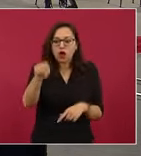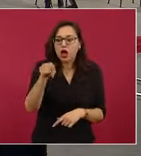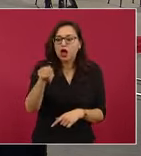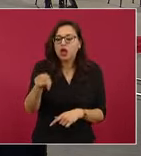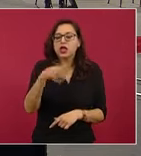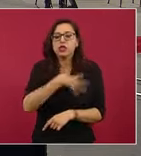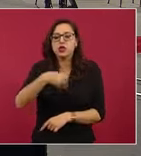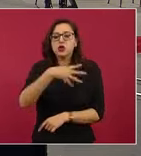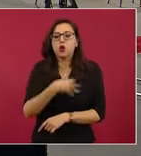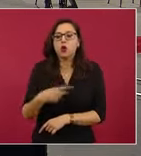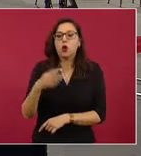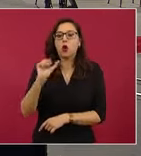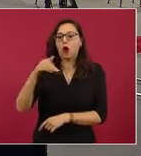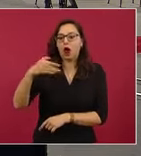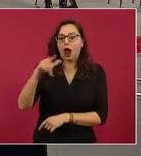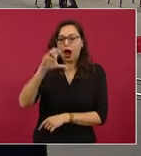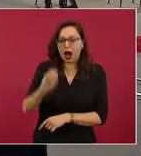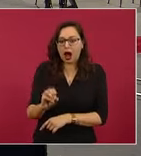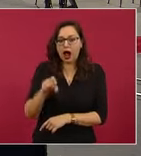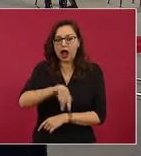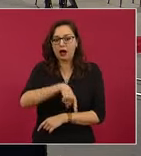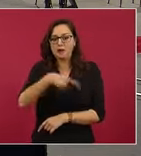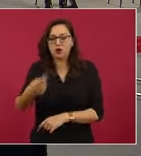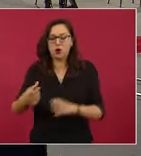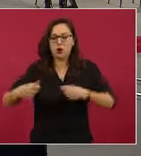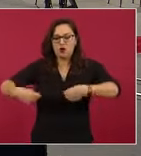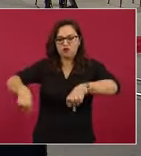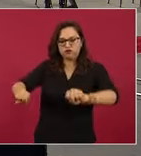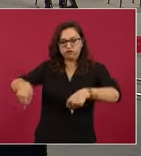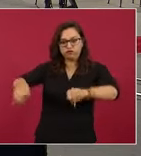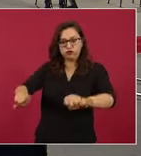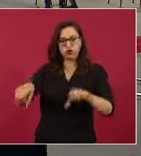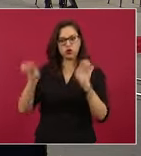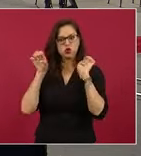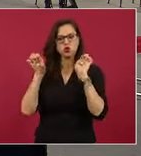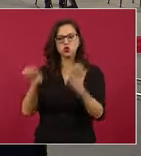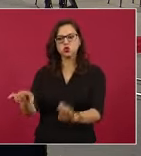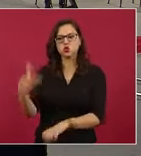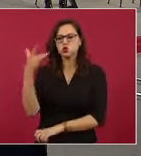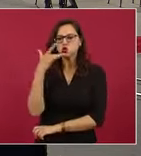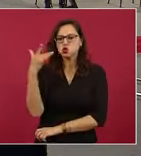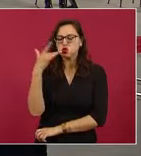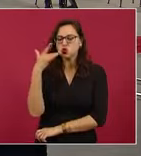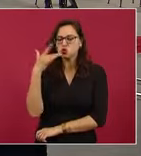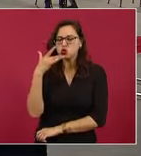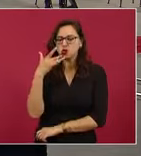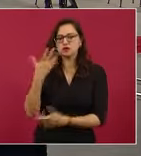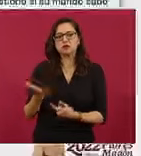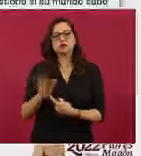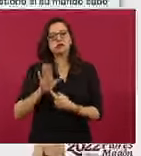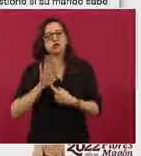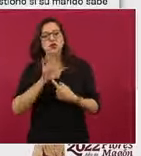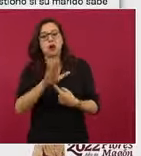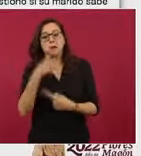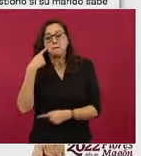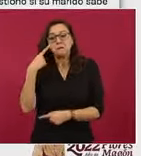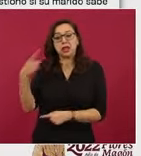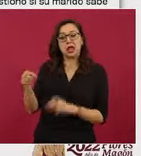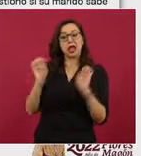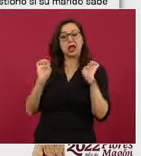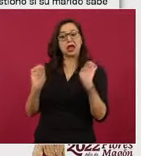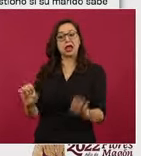Beltrán junto a una motocicleta Harley Davidson. Su idea era mostrar una vida de